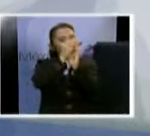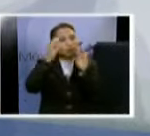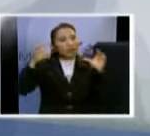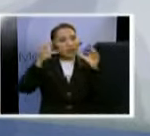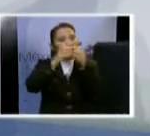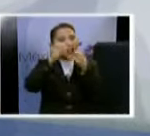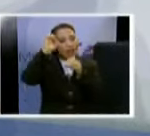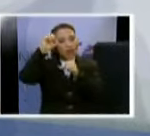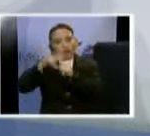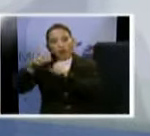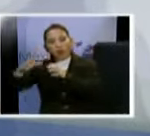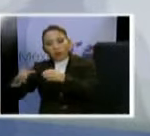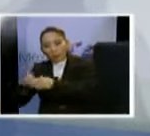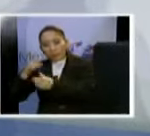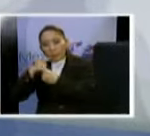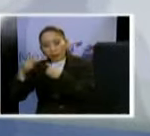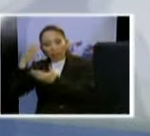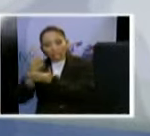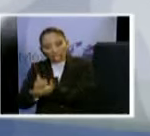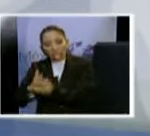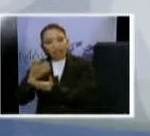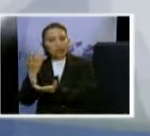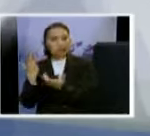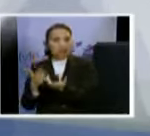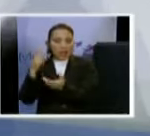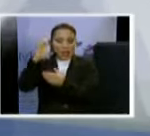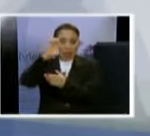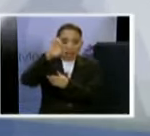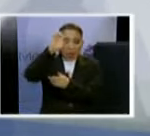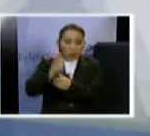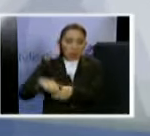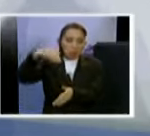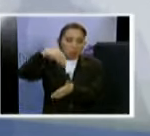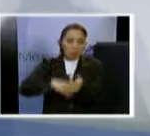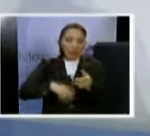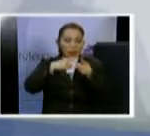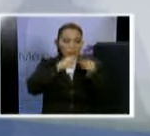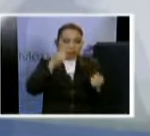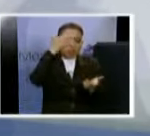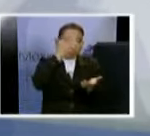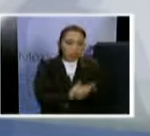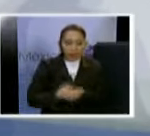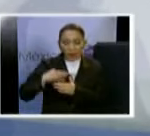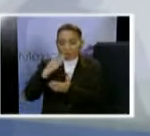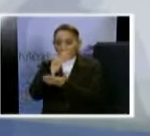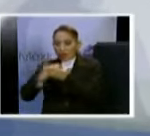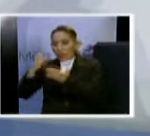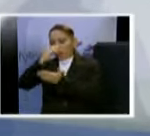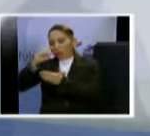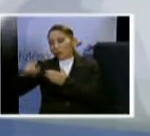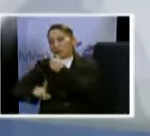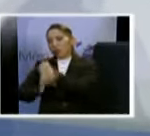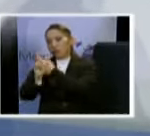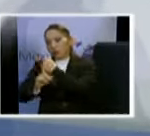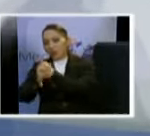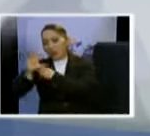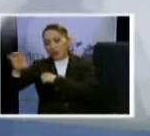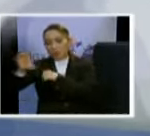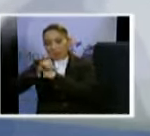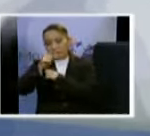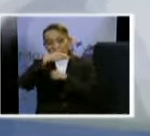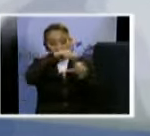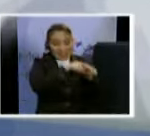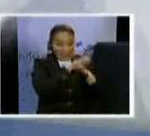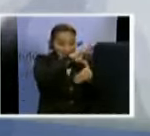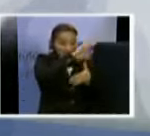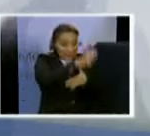en que Europa está estancada, el euro en crisis, Japón estancado, Medio Oriente en crisis, esta es la zona